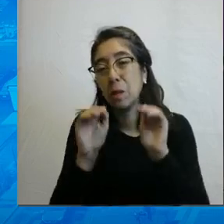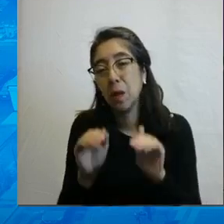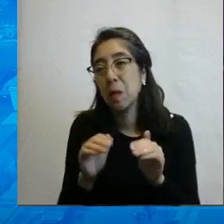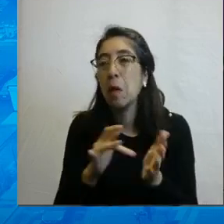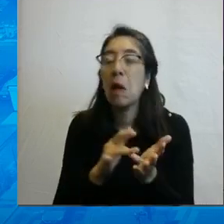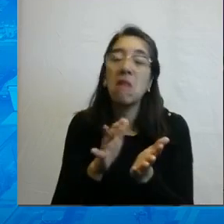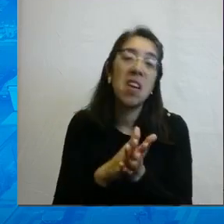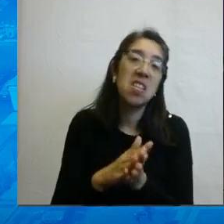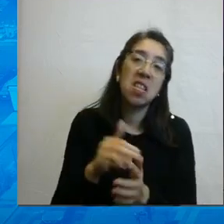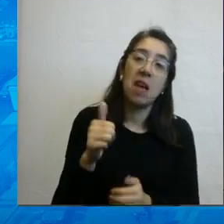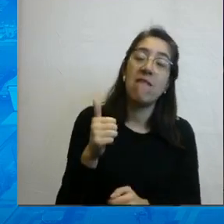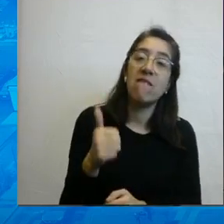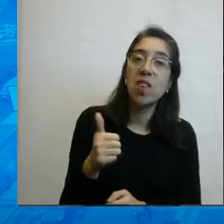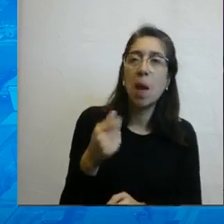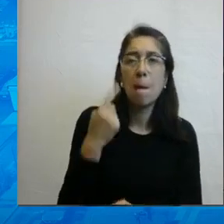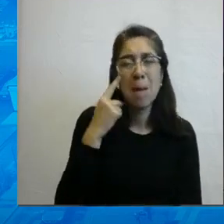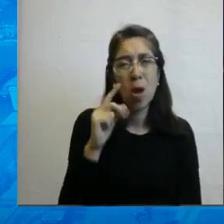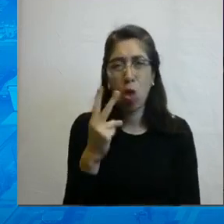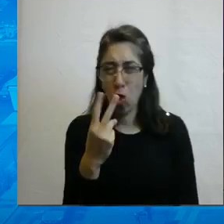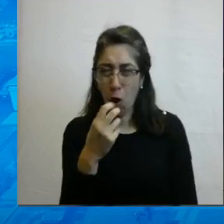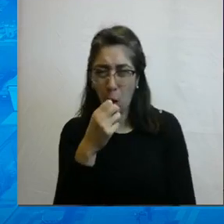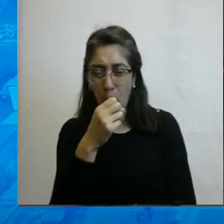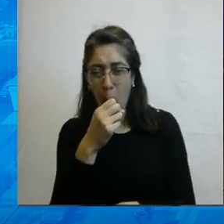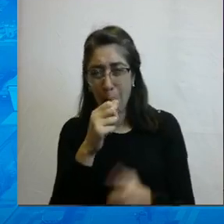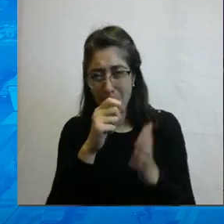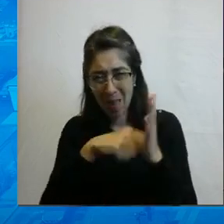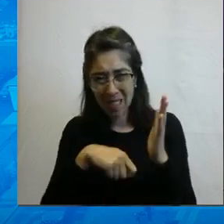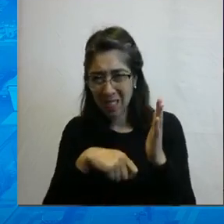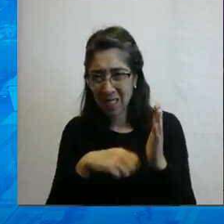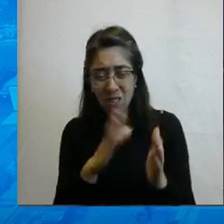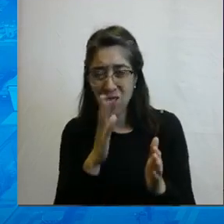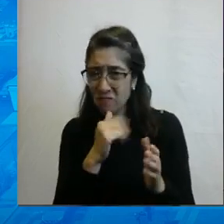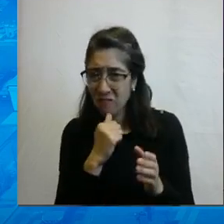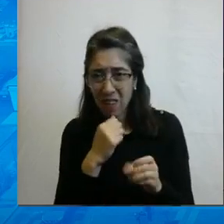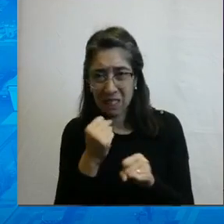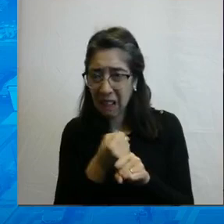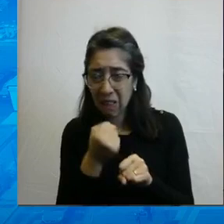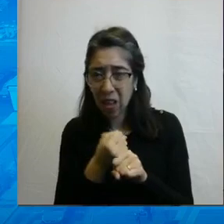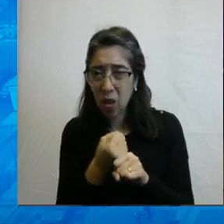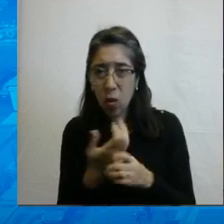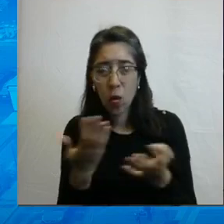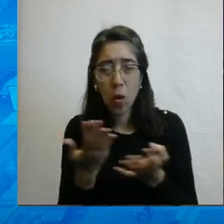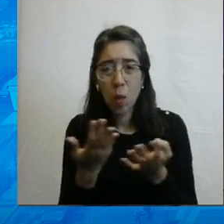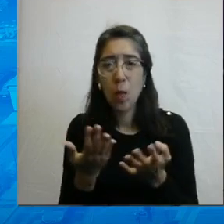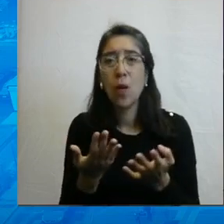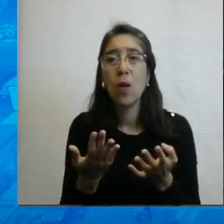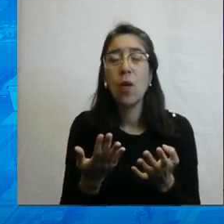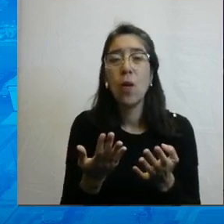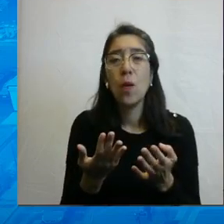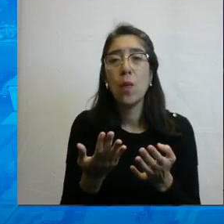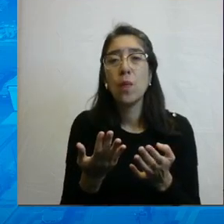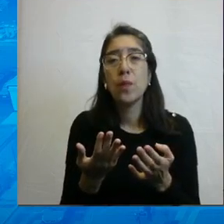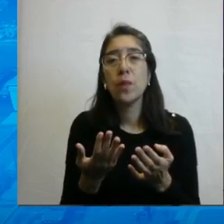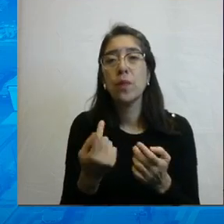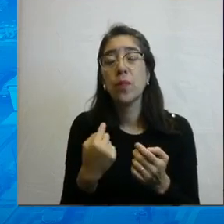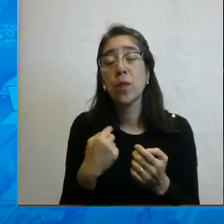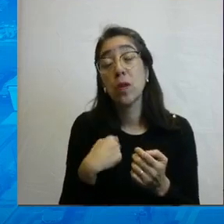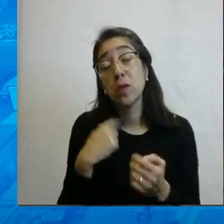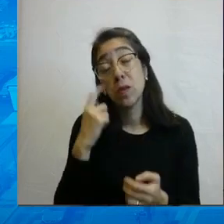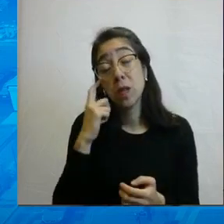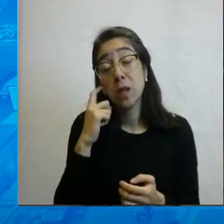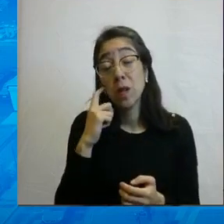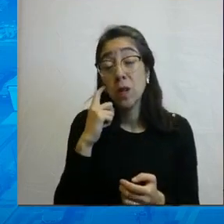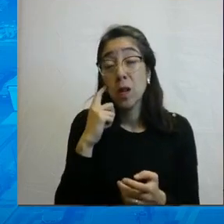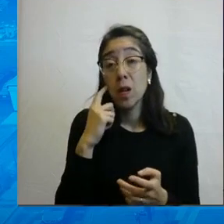llevan, entiendo, casi 2 meses sin trabajar. Así que espero que la calle Roberto Bravo en Pumaire no sea otro Vicuña Maquena,